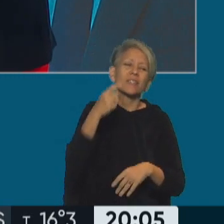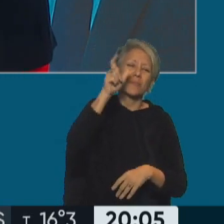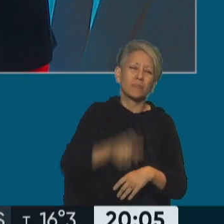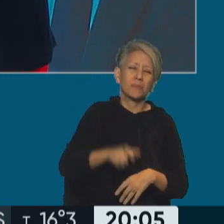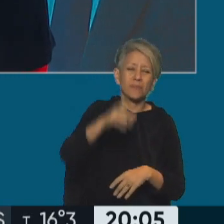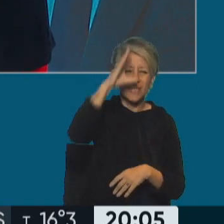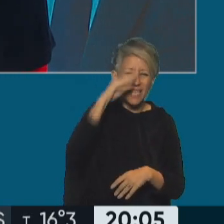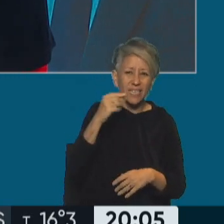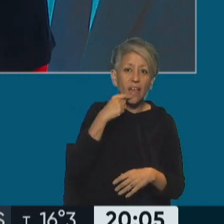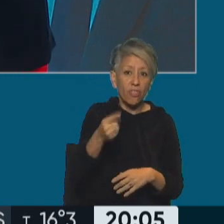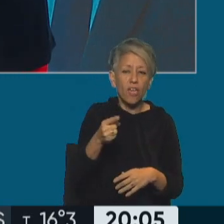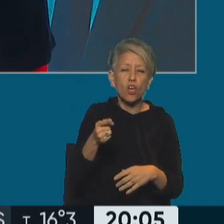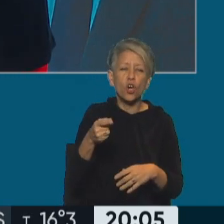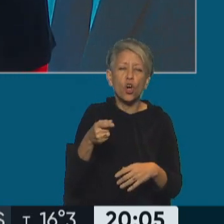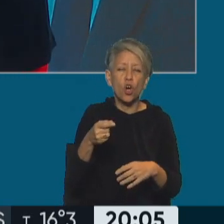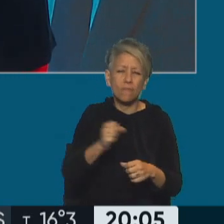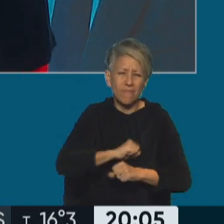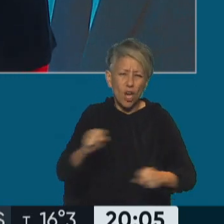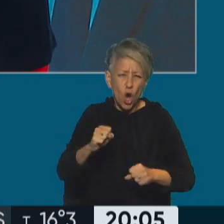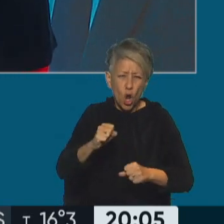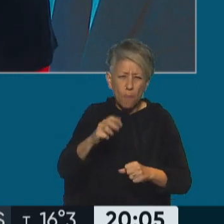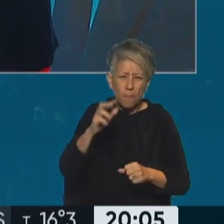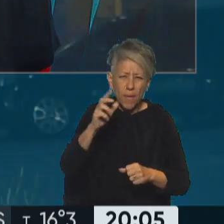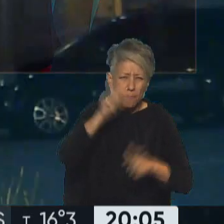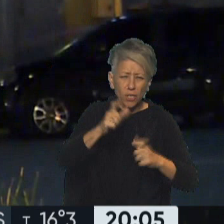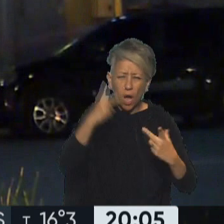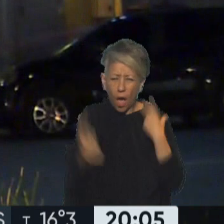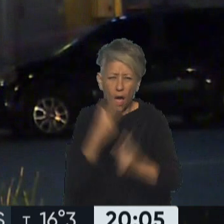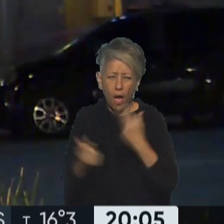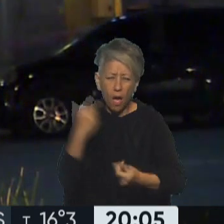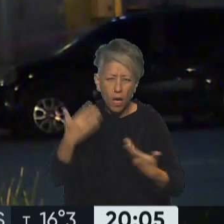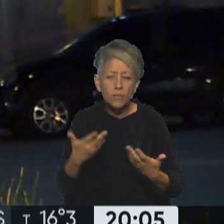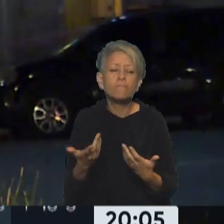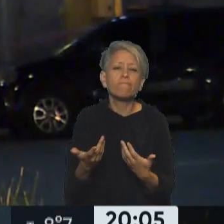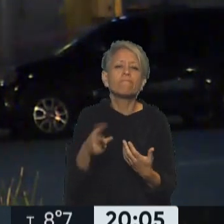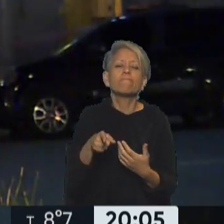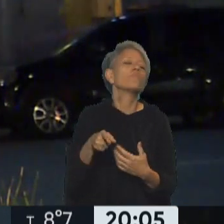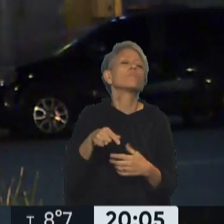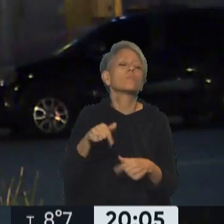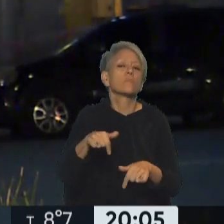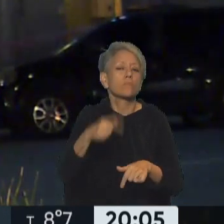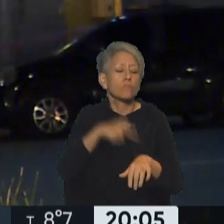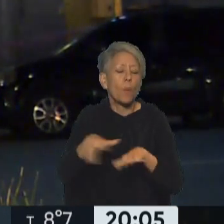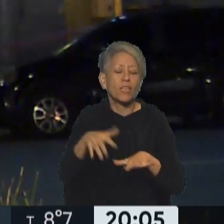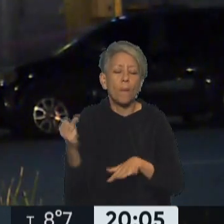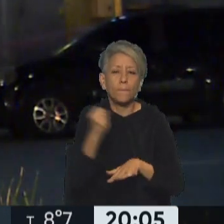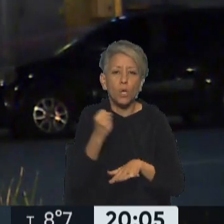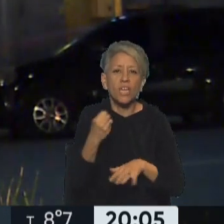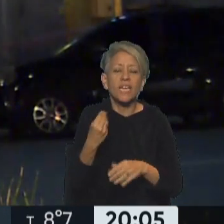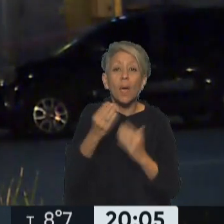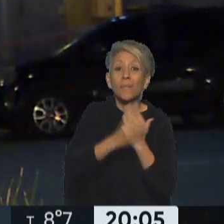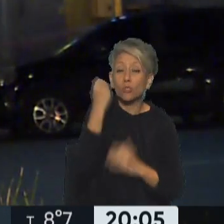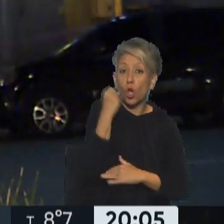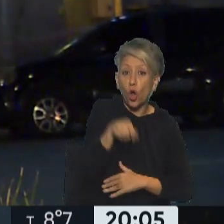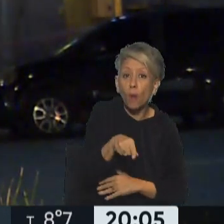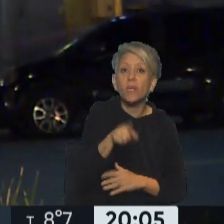corridas cambiarias. Bueno, vuelvo a repetir esto, Silvita, es sumamente importante que esto esté, que el ministro de